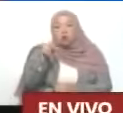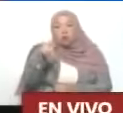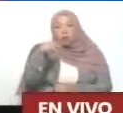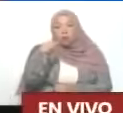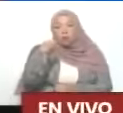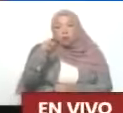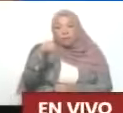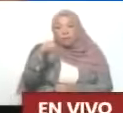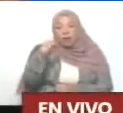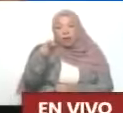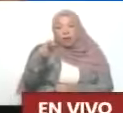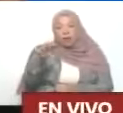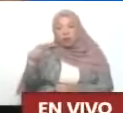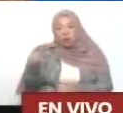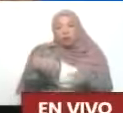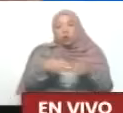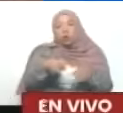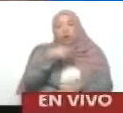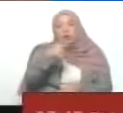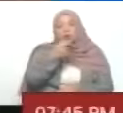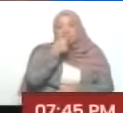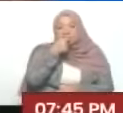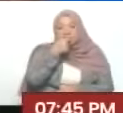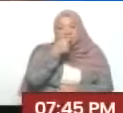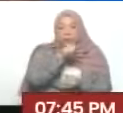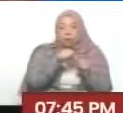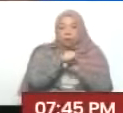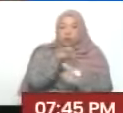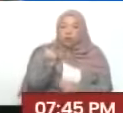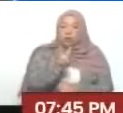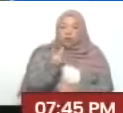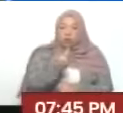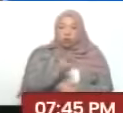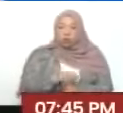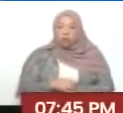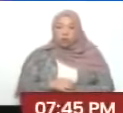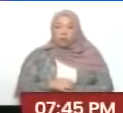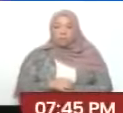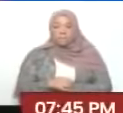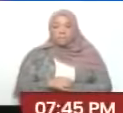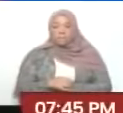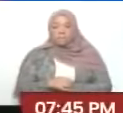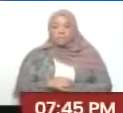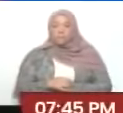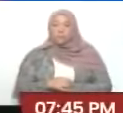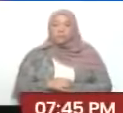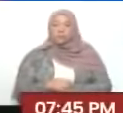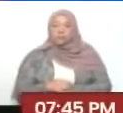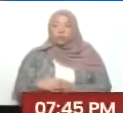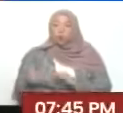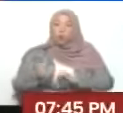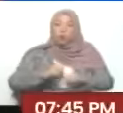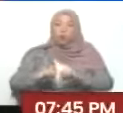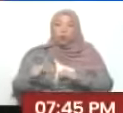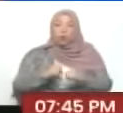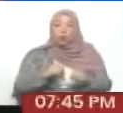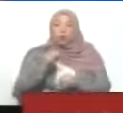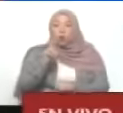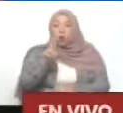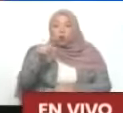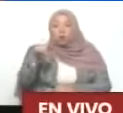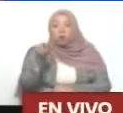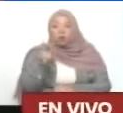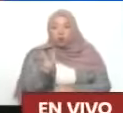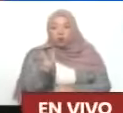Partido Verde, primer partido ecologista que se funda en el país. Está el movimiento UPB, de